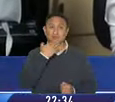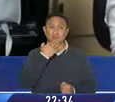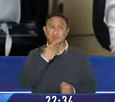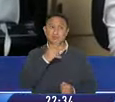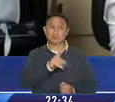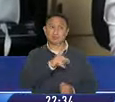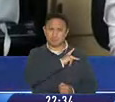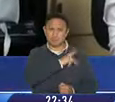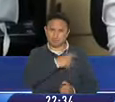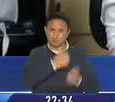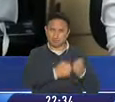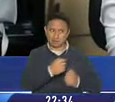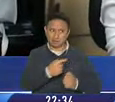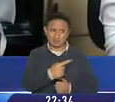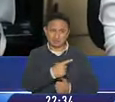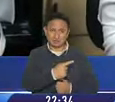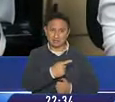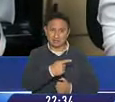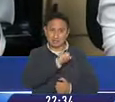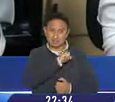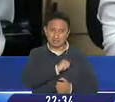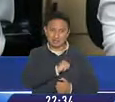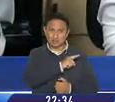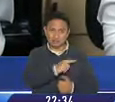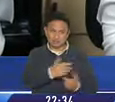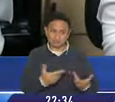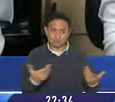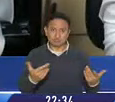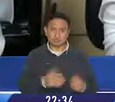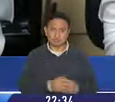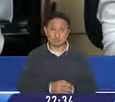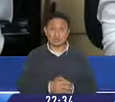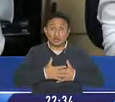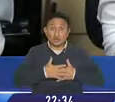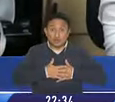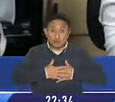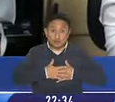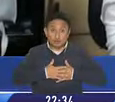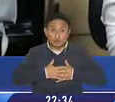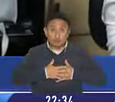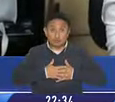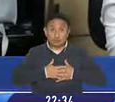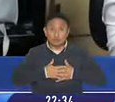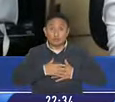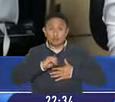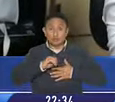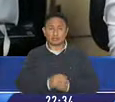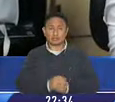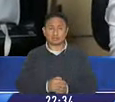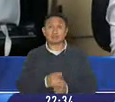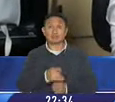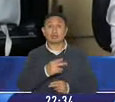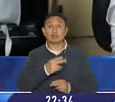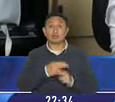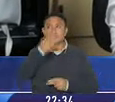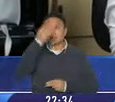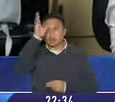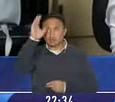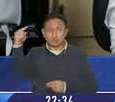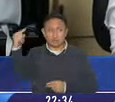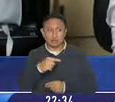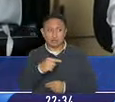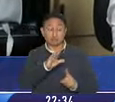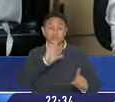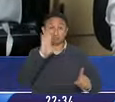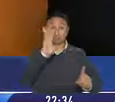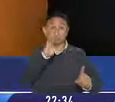personal justifique una actitud, y más aún bajo mis creencias de permitirse utilizar el nombre de Dios para generar una amenaza